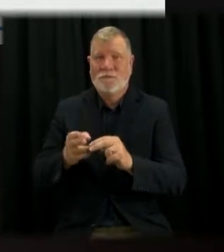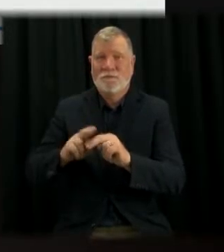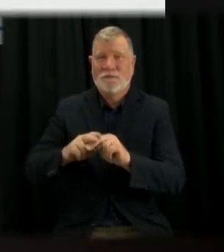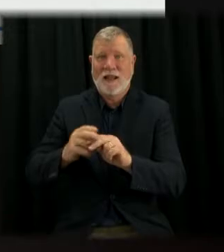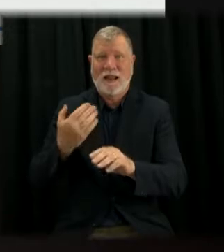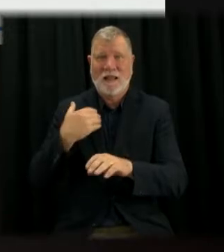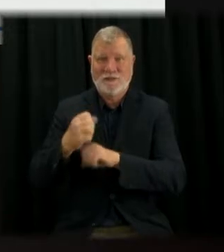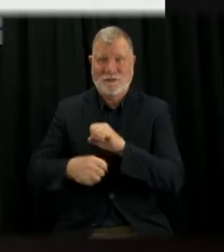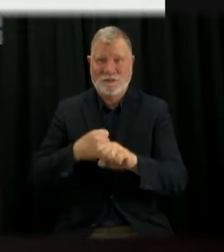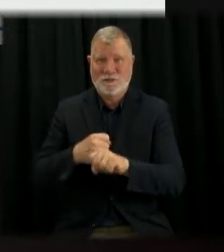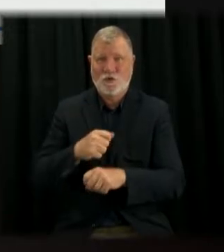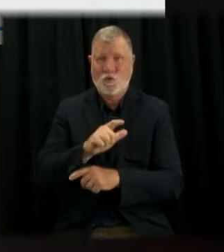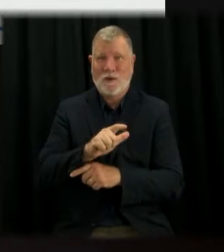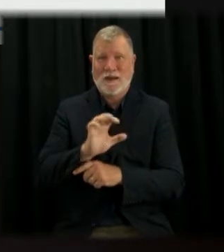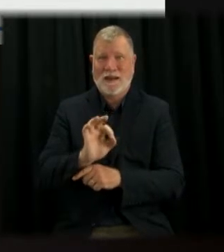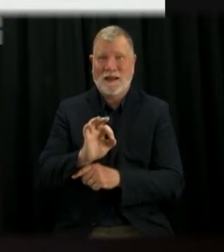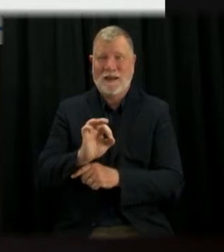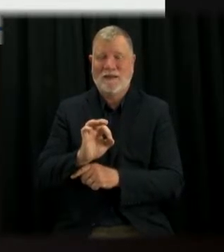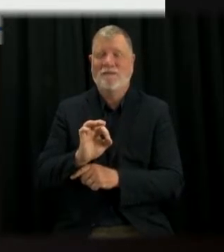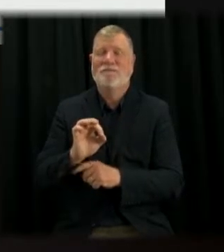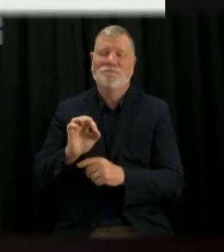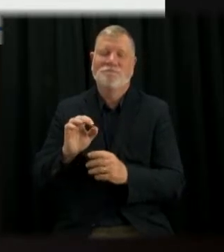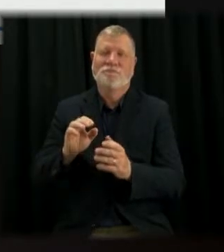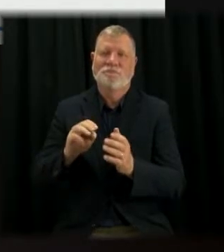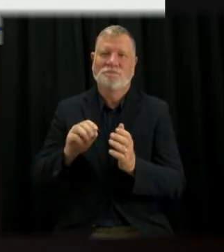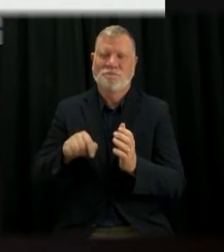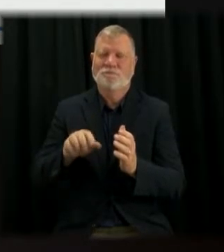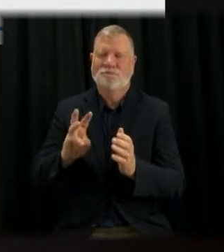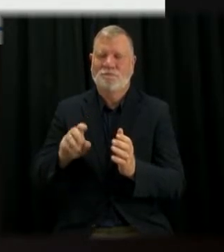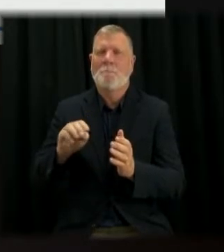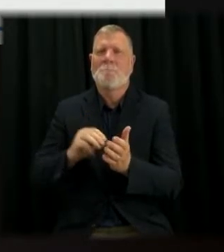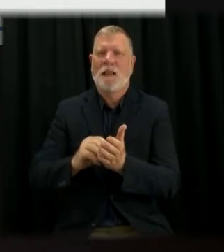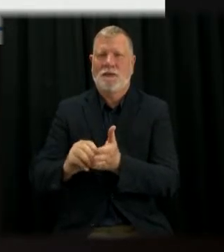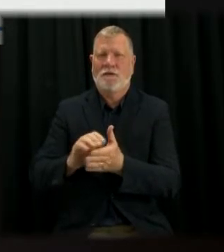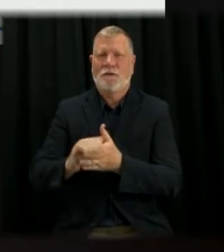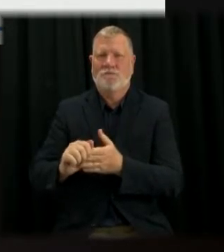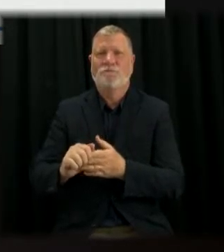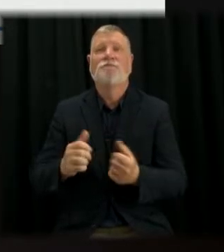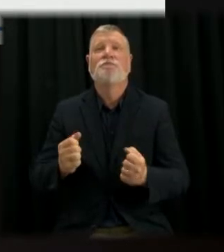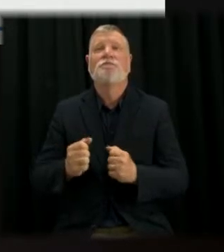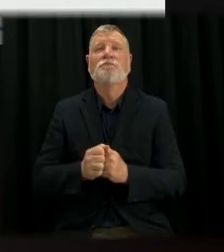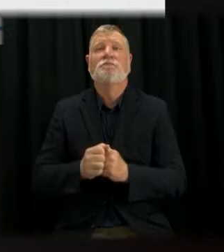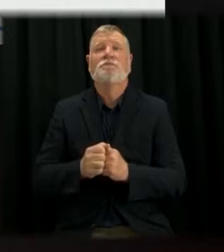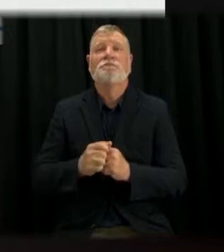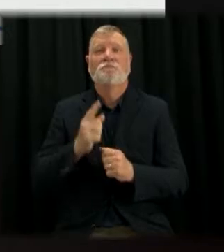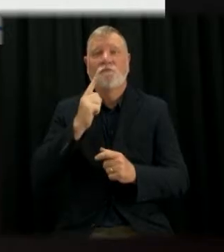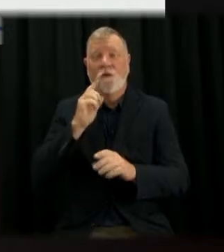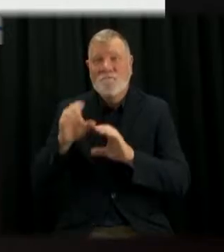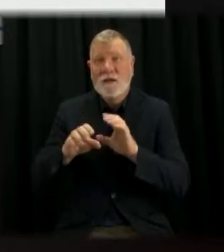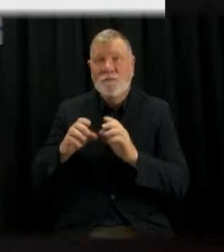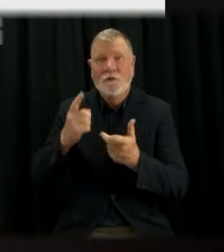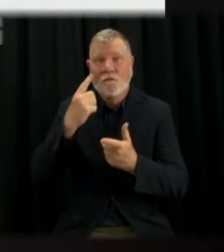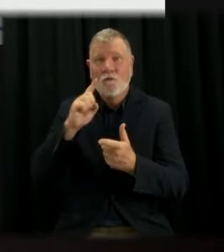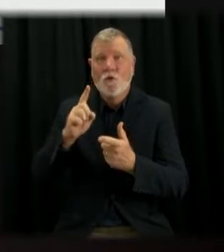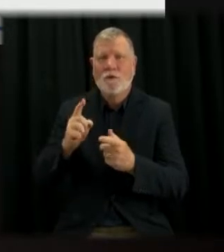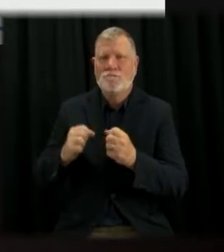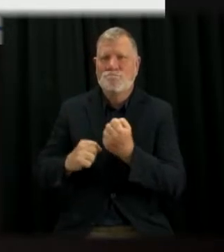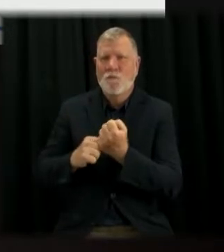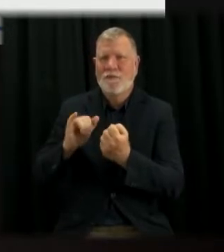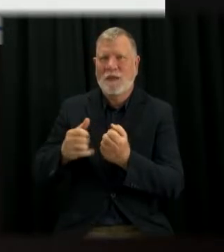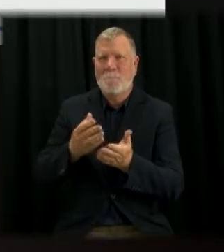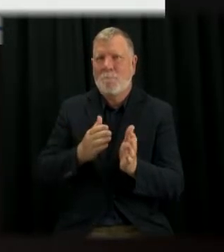impuestos. Esto va por encima de los 29.6 millones. Da una alza a